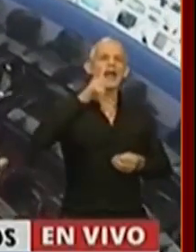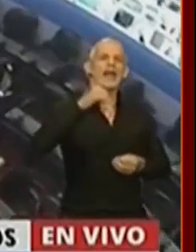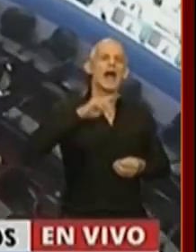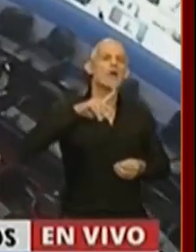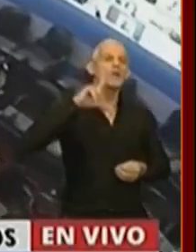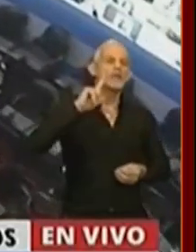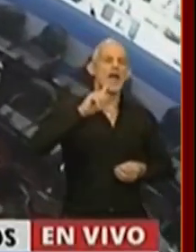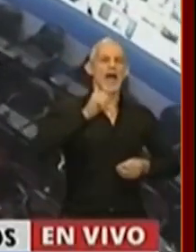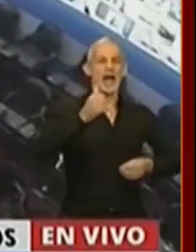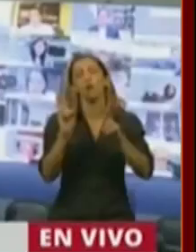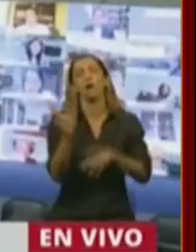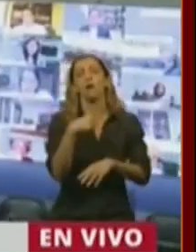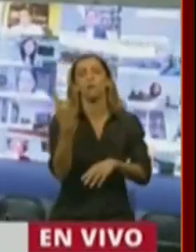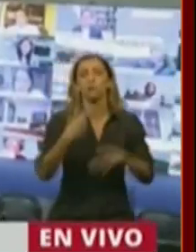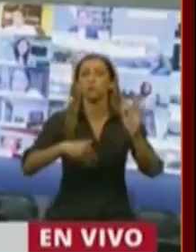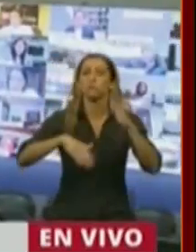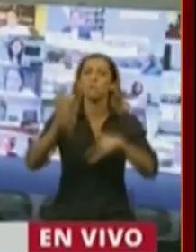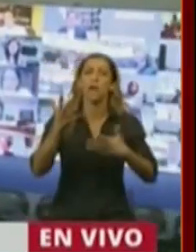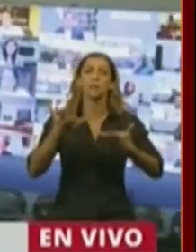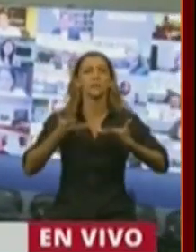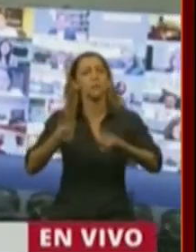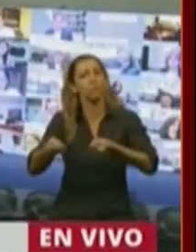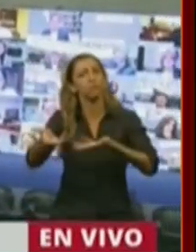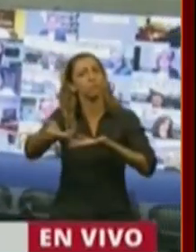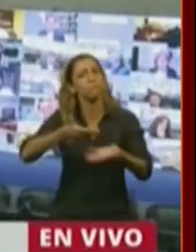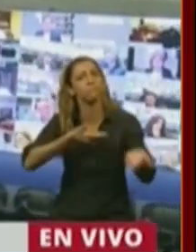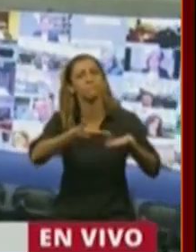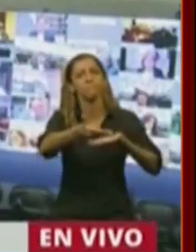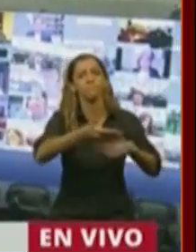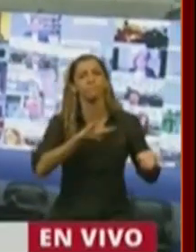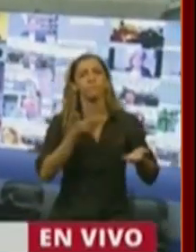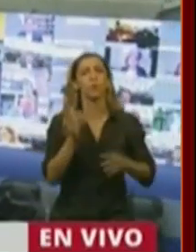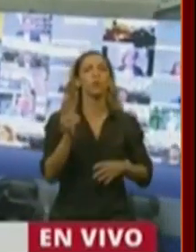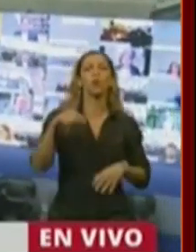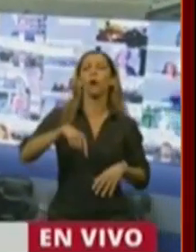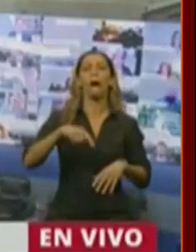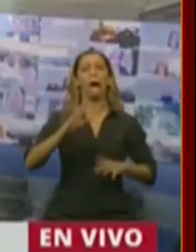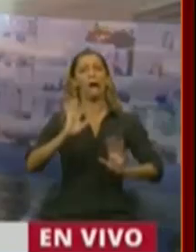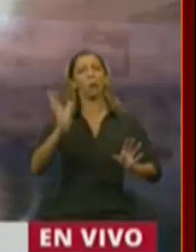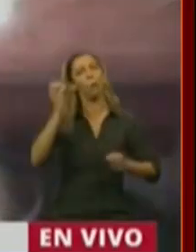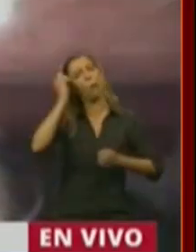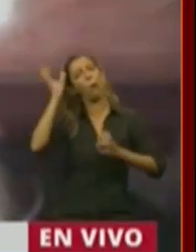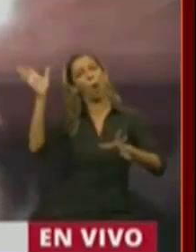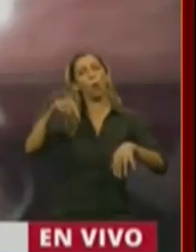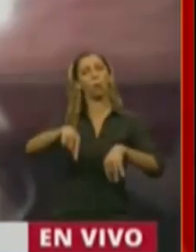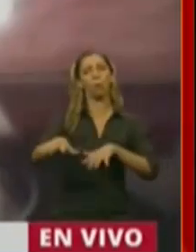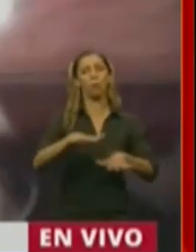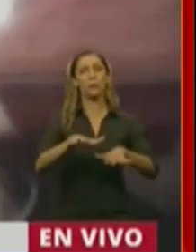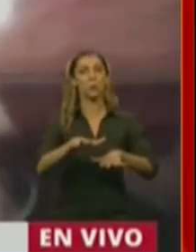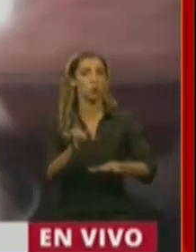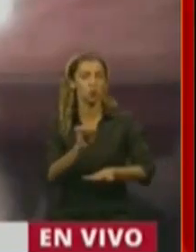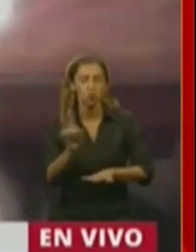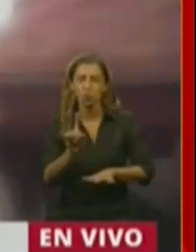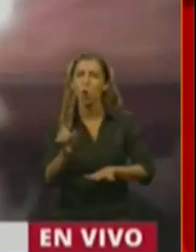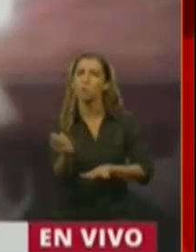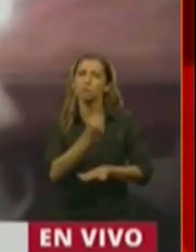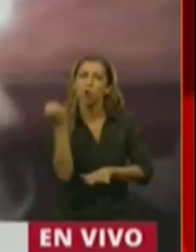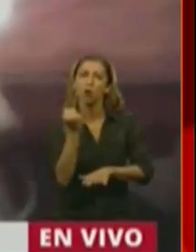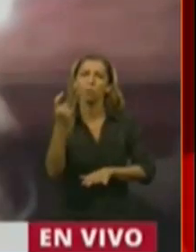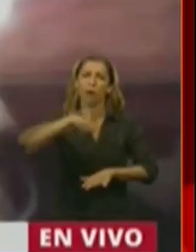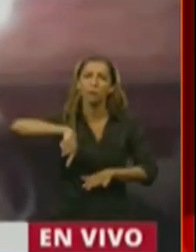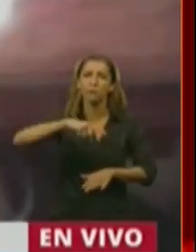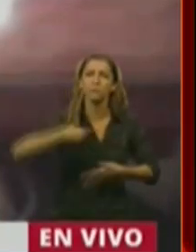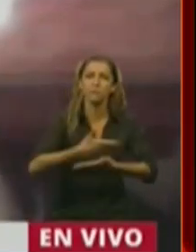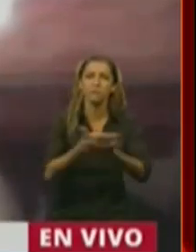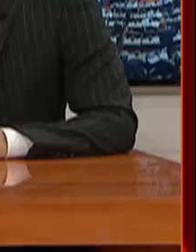viene el tema, la discusión de los haberes jubilatorios, se vienen temas muy centrales como para discutirlo vía internet, Jorge, así que